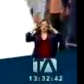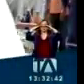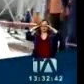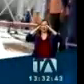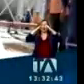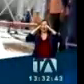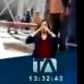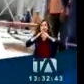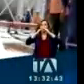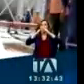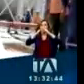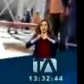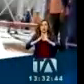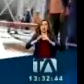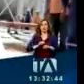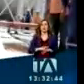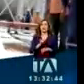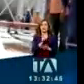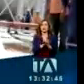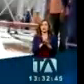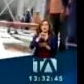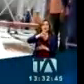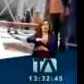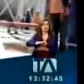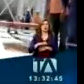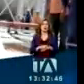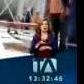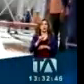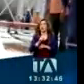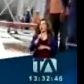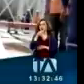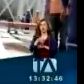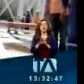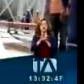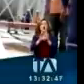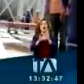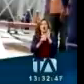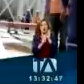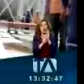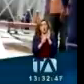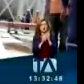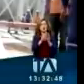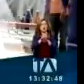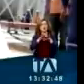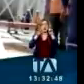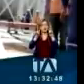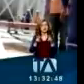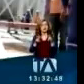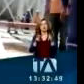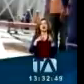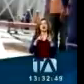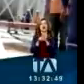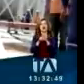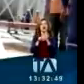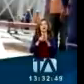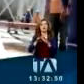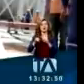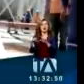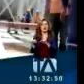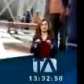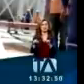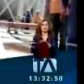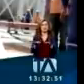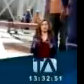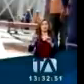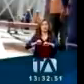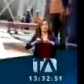deficiente, incumplimiento del Código Ecuatoriano de la Construcción en lo referente a la sismicidad del terreno, mal diseño y o ejecución